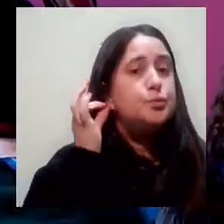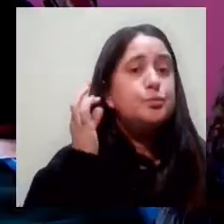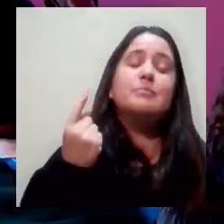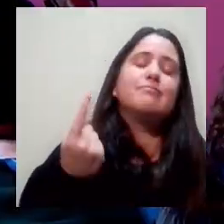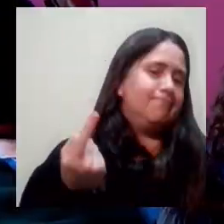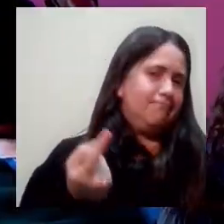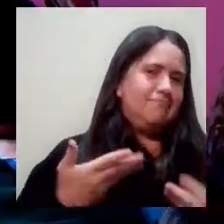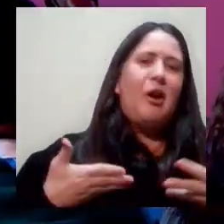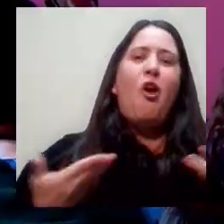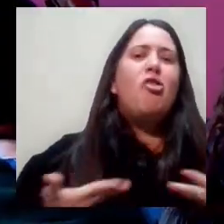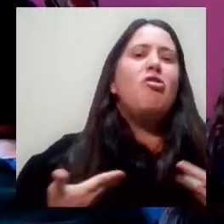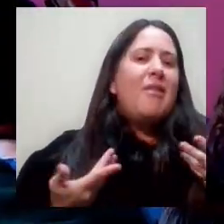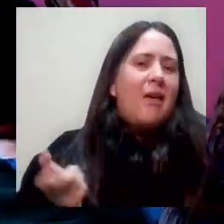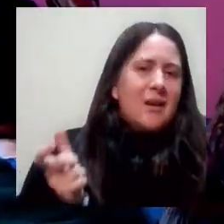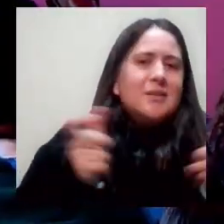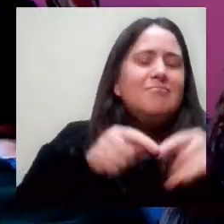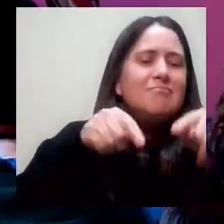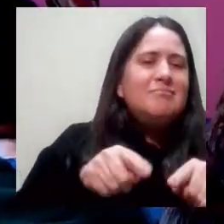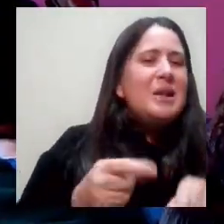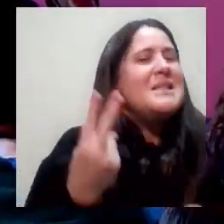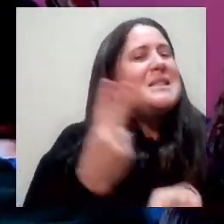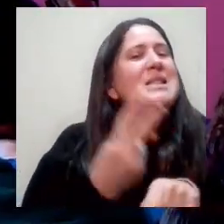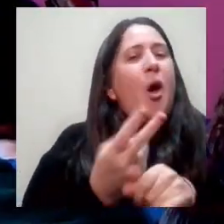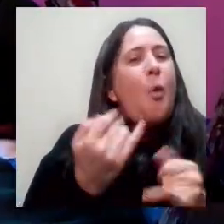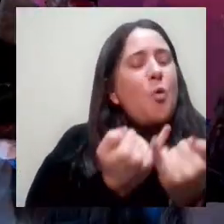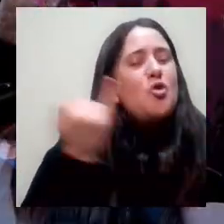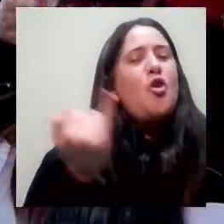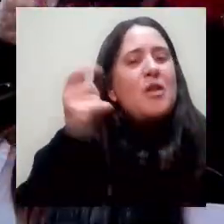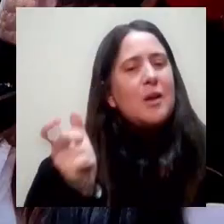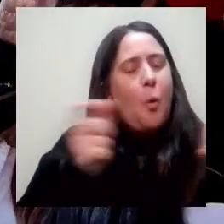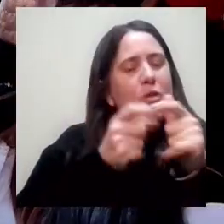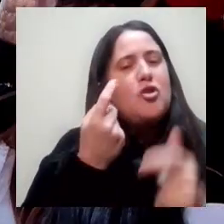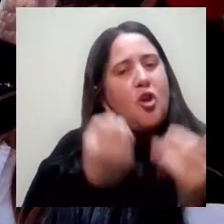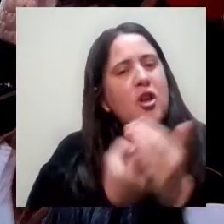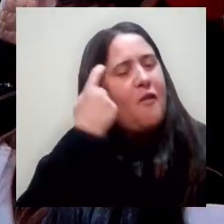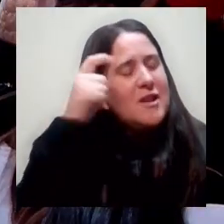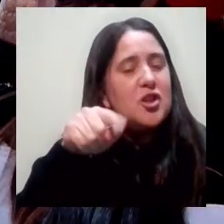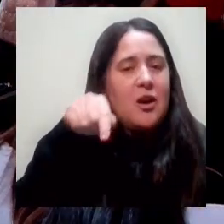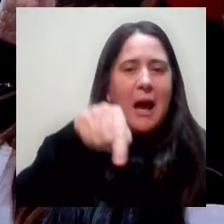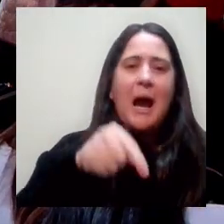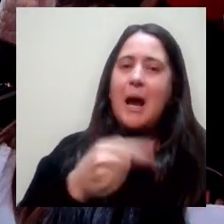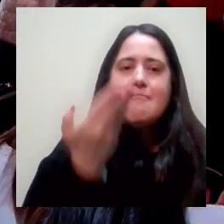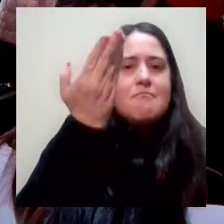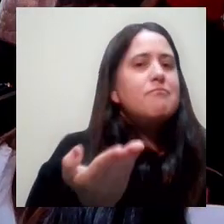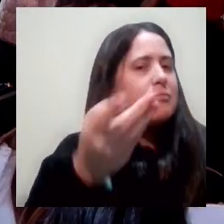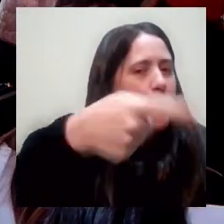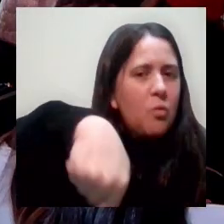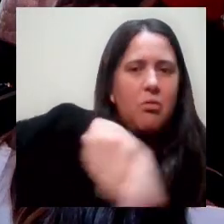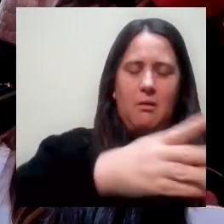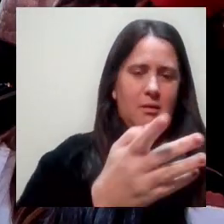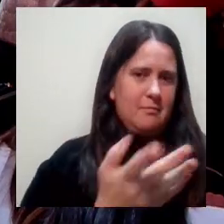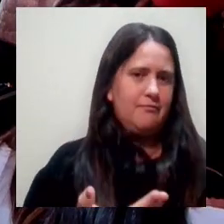este encuentro. Segundo día de encuentro de innovación, donde los y las protagonistas son ustedes, pensando en